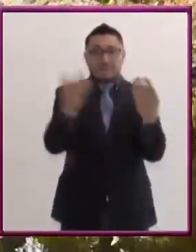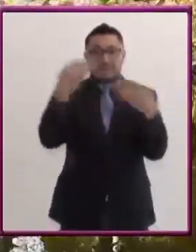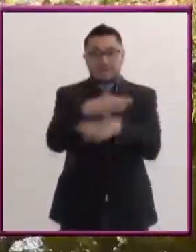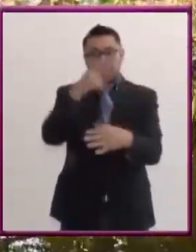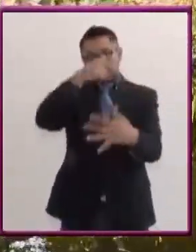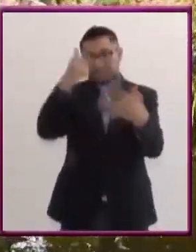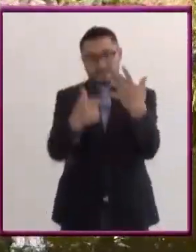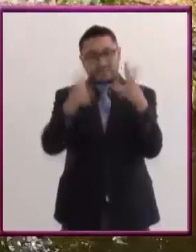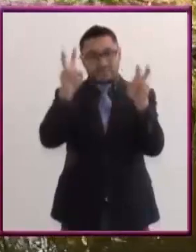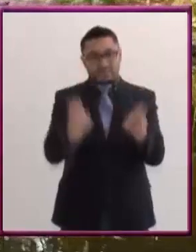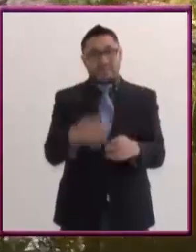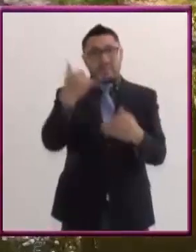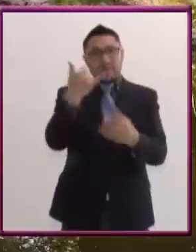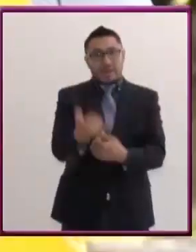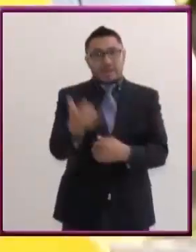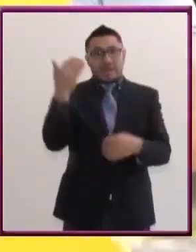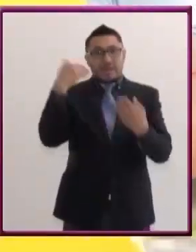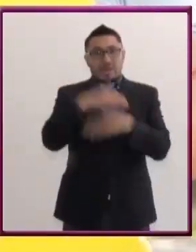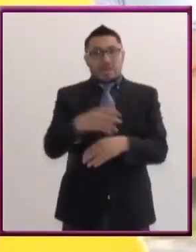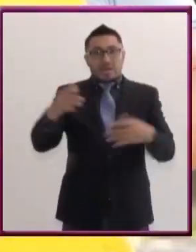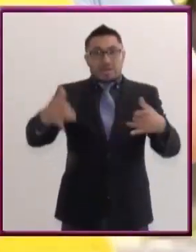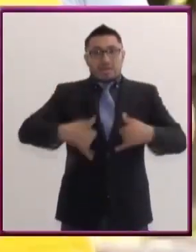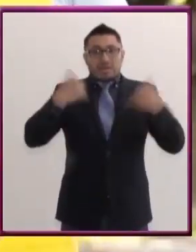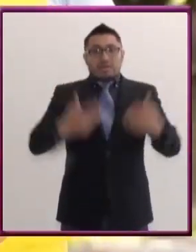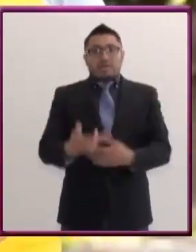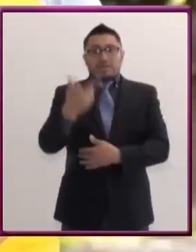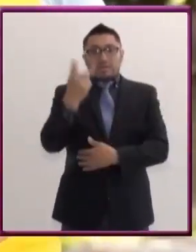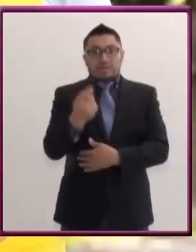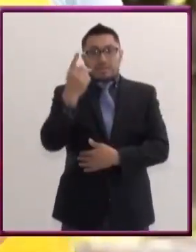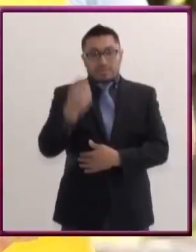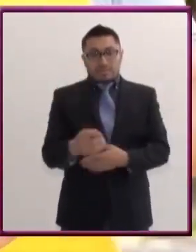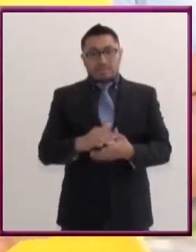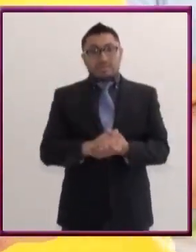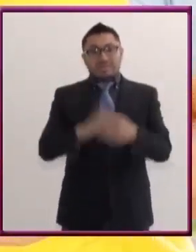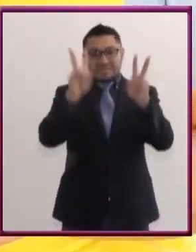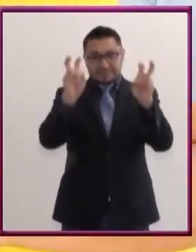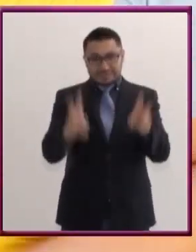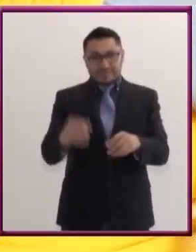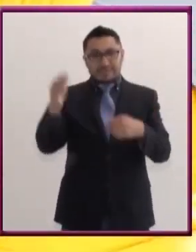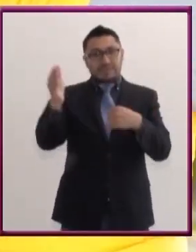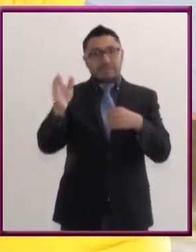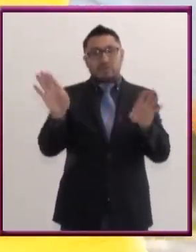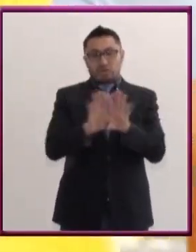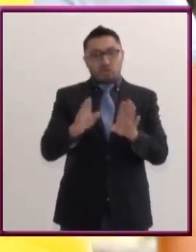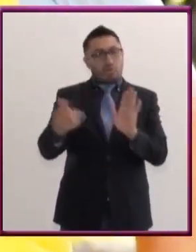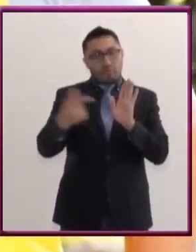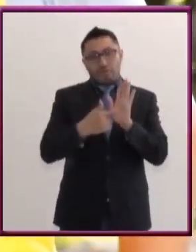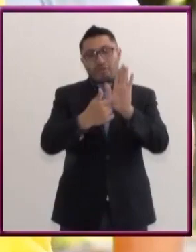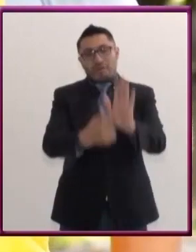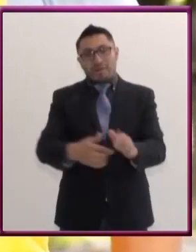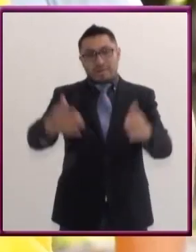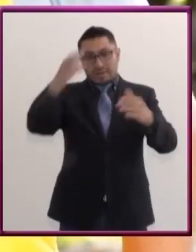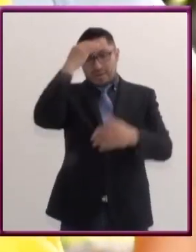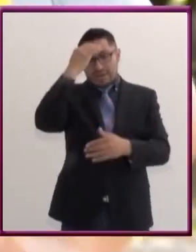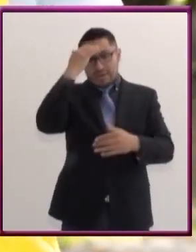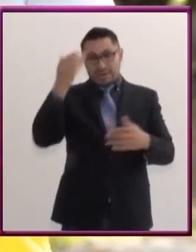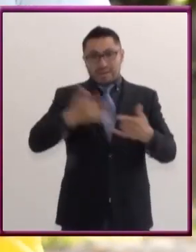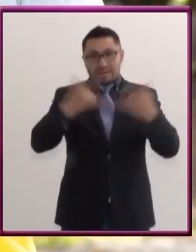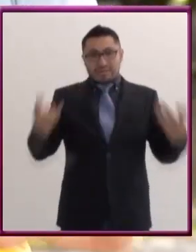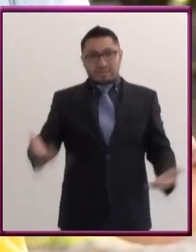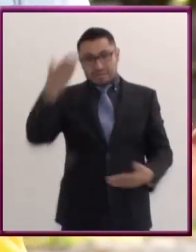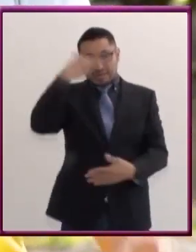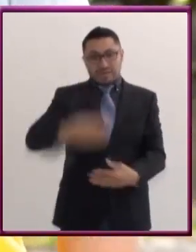platicar sobre estos temas. Y sobre todo de los temas de Jóvenes en TV, y como el que vamos a ver a continuación, Conciencia